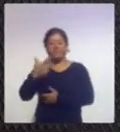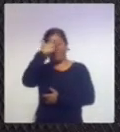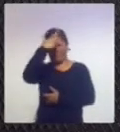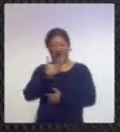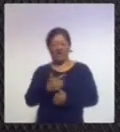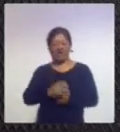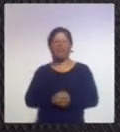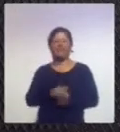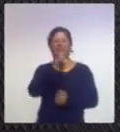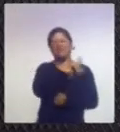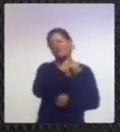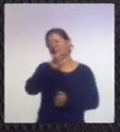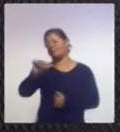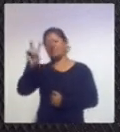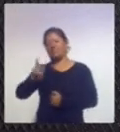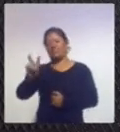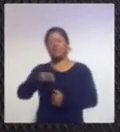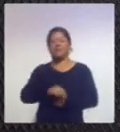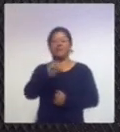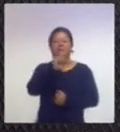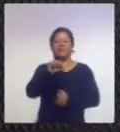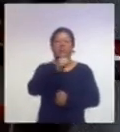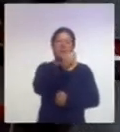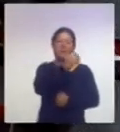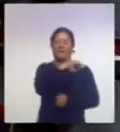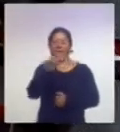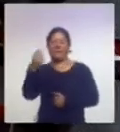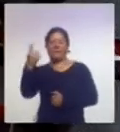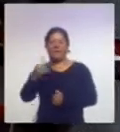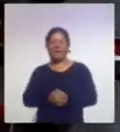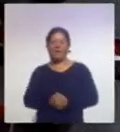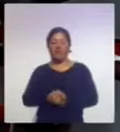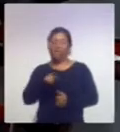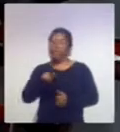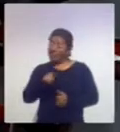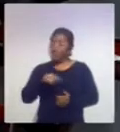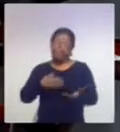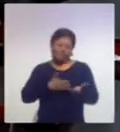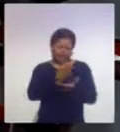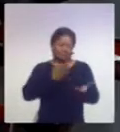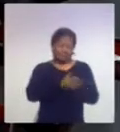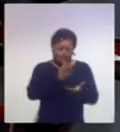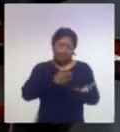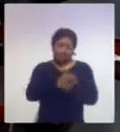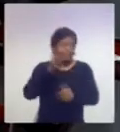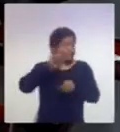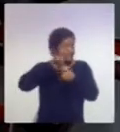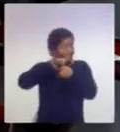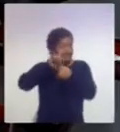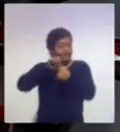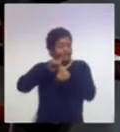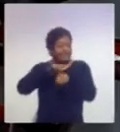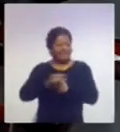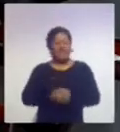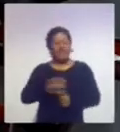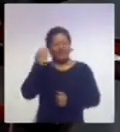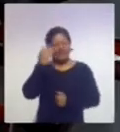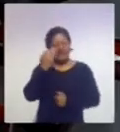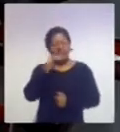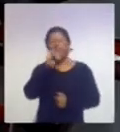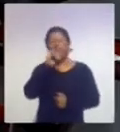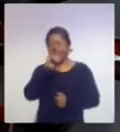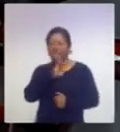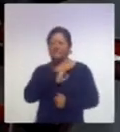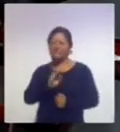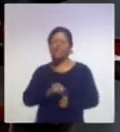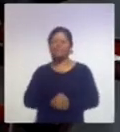lunes a viernes, y el sábado de 9 a 1. O sea que no hay pretexto, todos los días, todo el tiempo. Es posible.